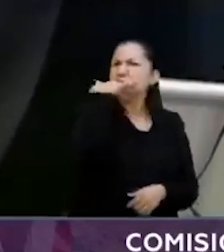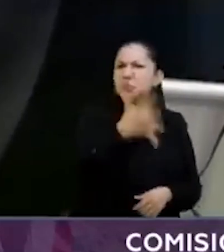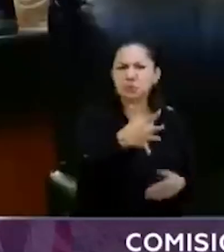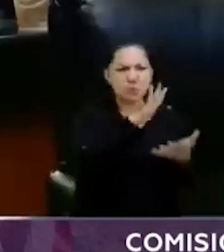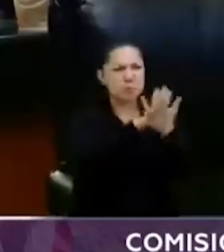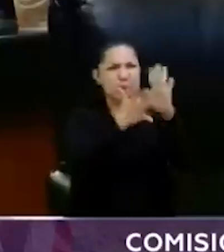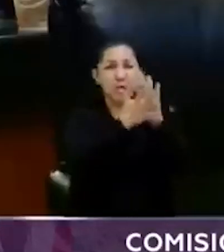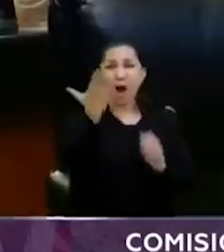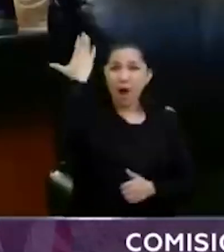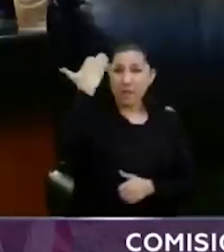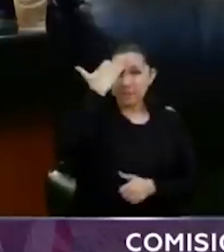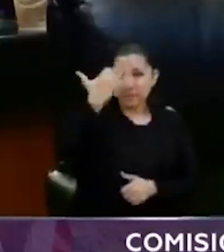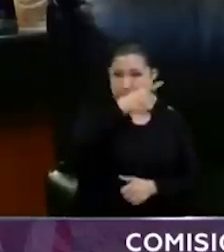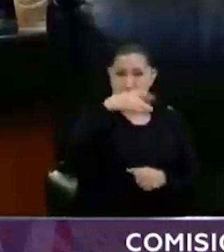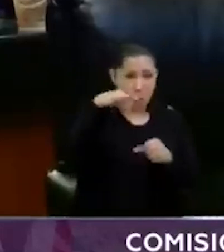elecciones